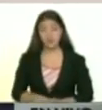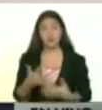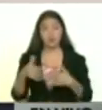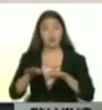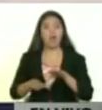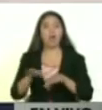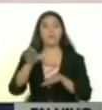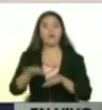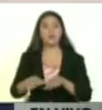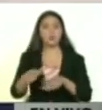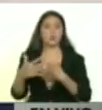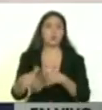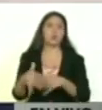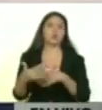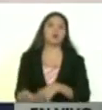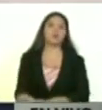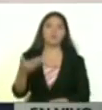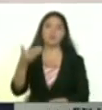al frente